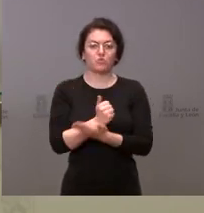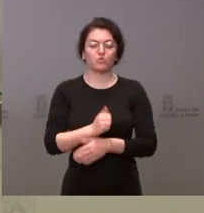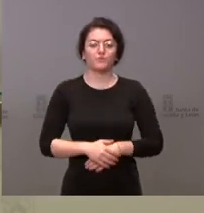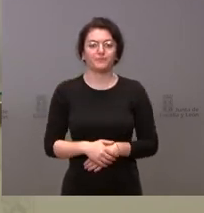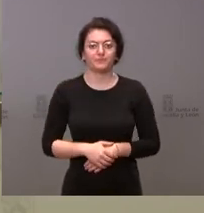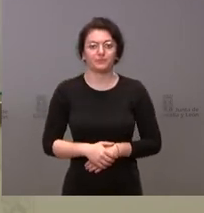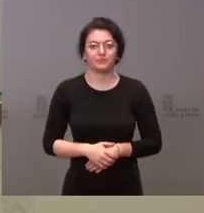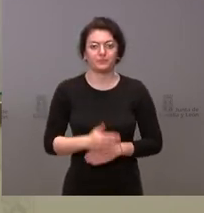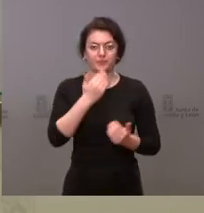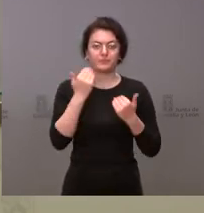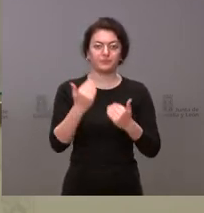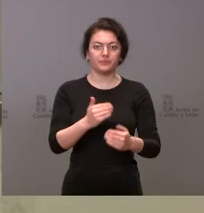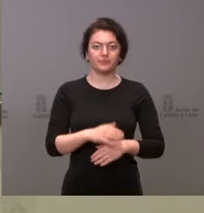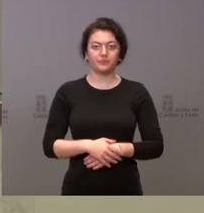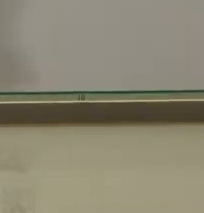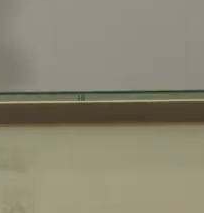gracias